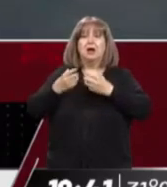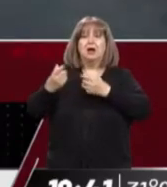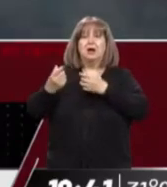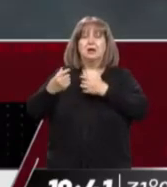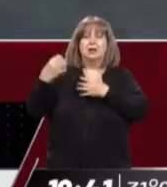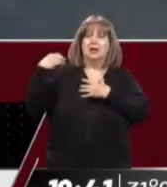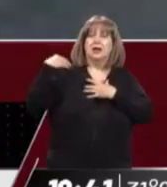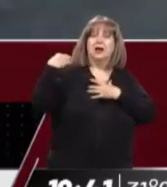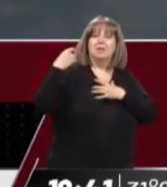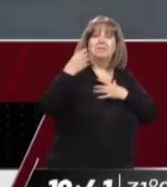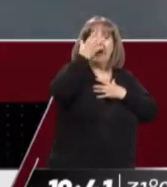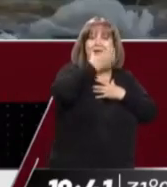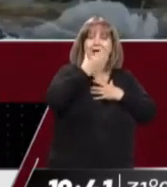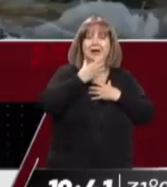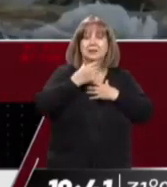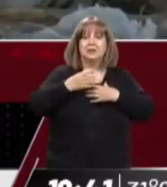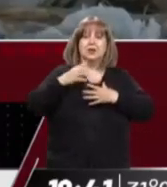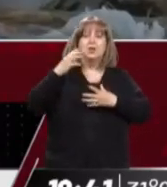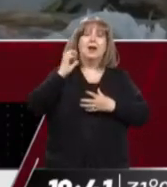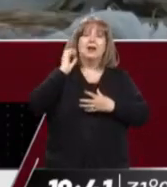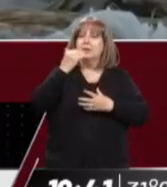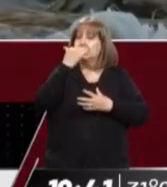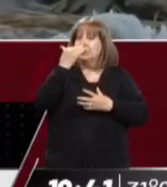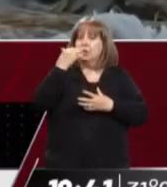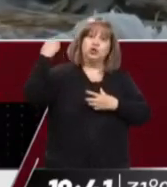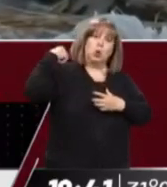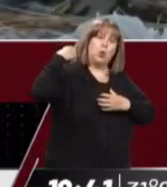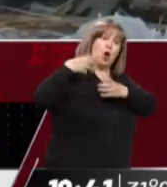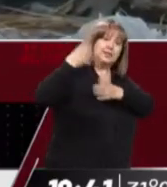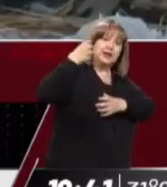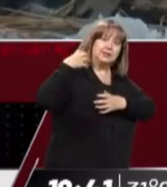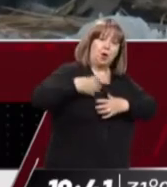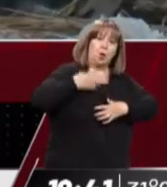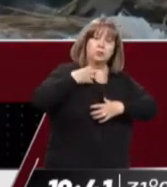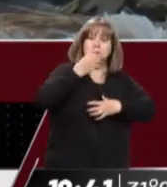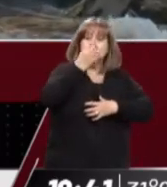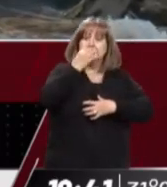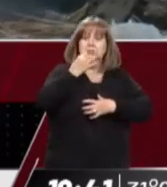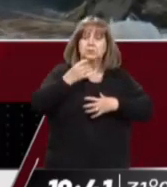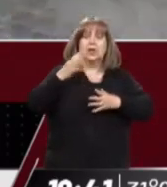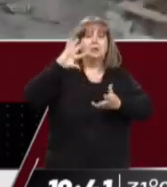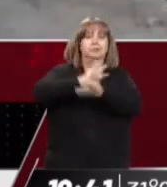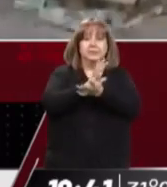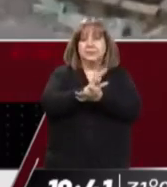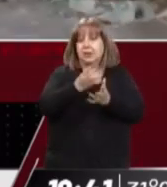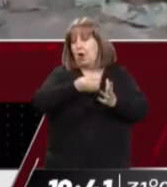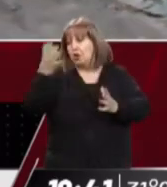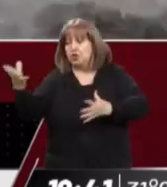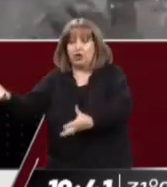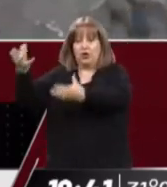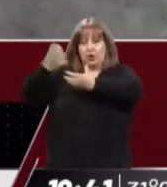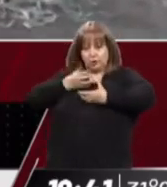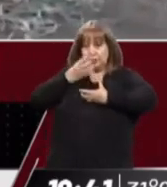respiración porque se necesita máscara sí tuvo los tubos de oxígeno para para poder respirar aire Puro para